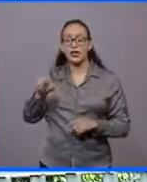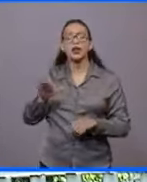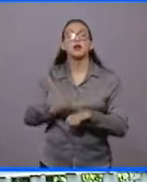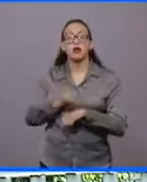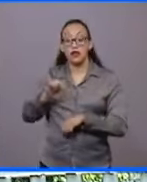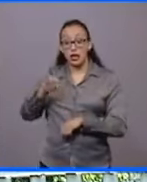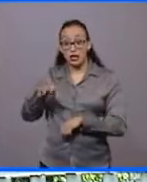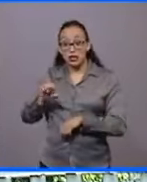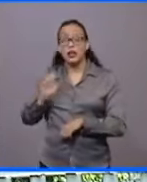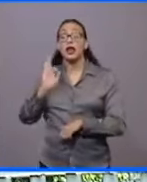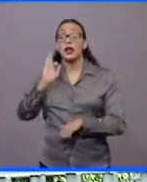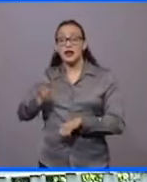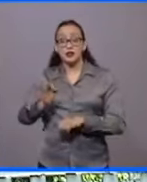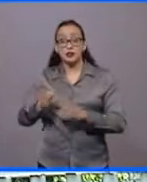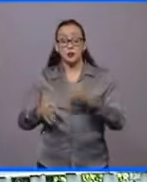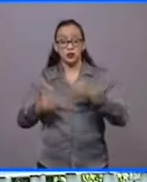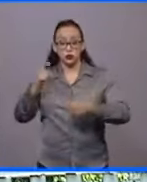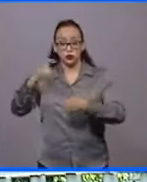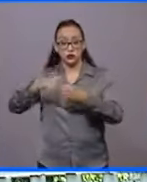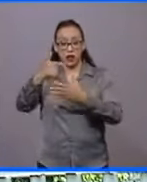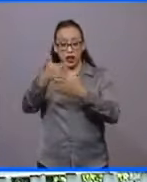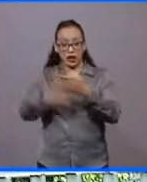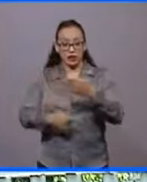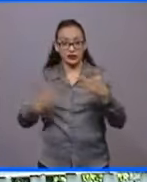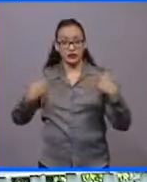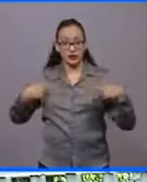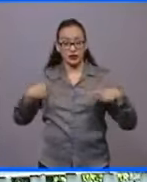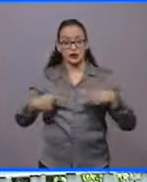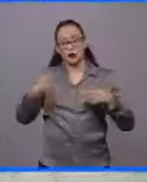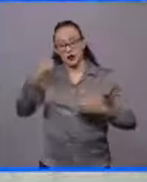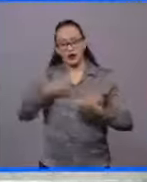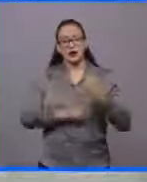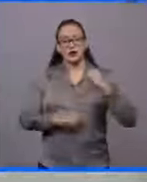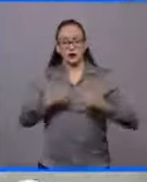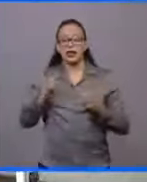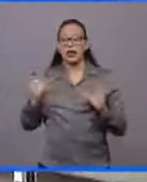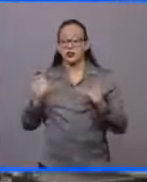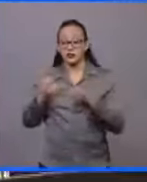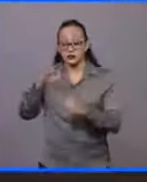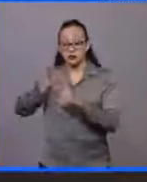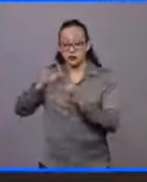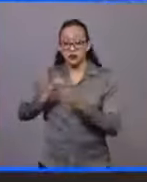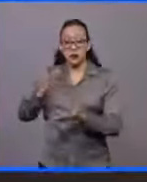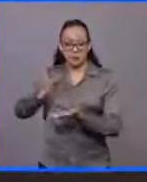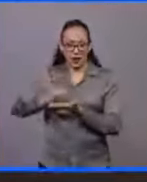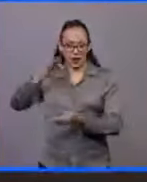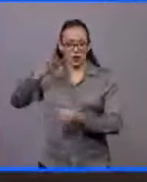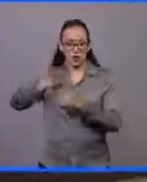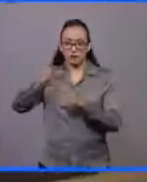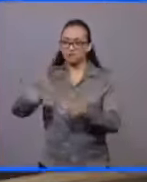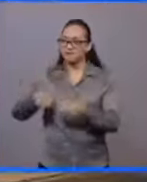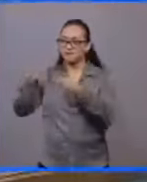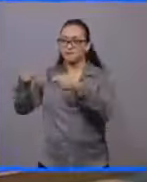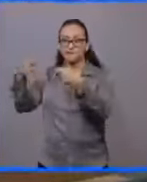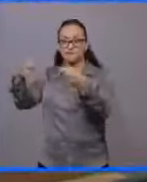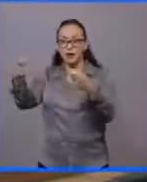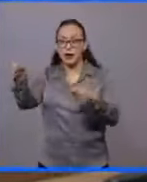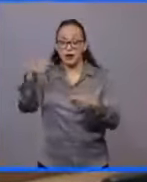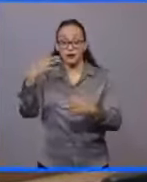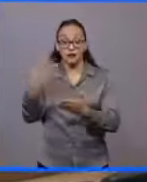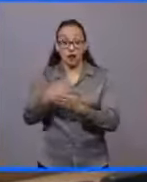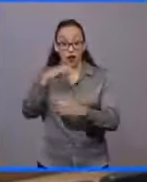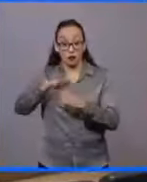válida la elección de integrantes del Tribunal de Disciplina Judicial y la entrega de las constancias de mayoría a los aspirantes